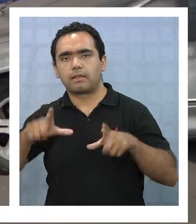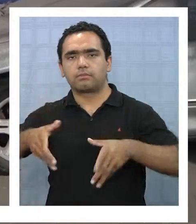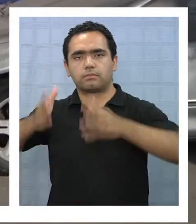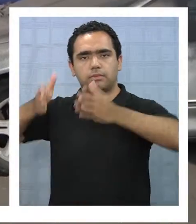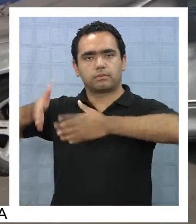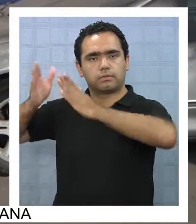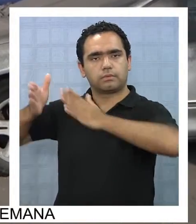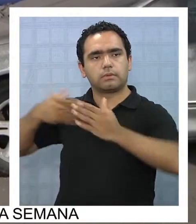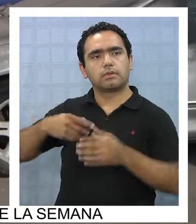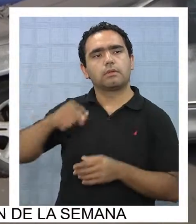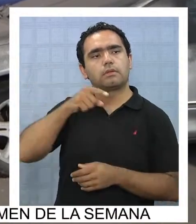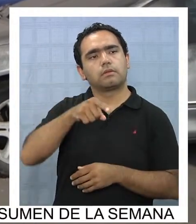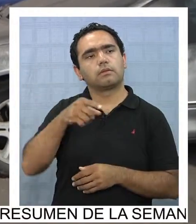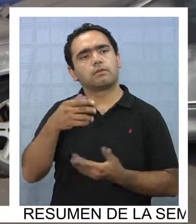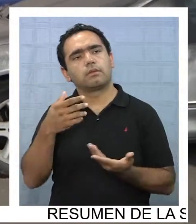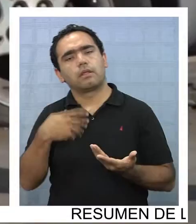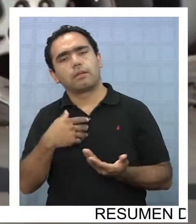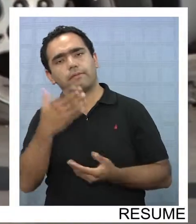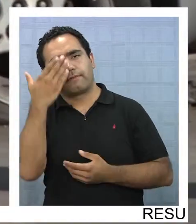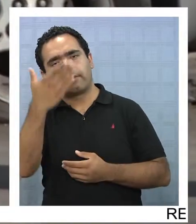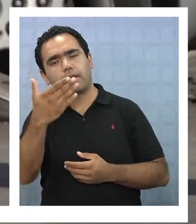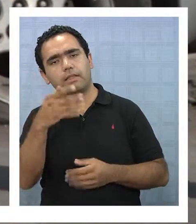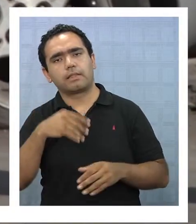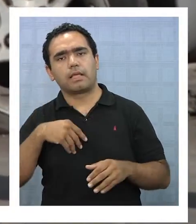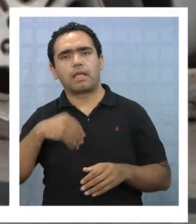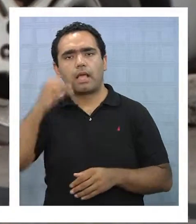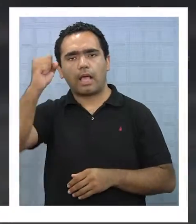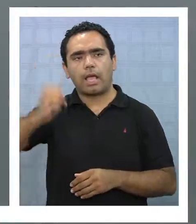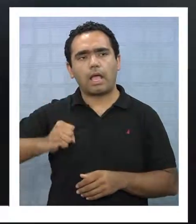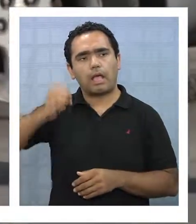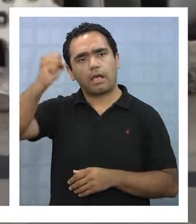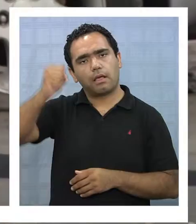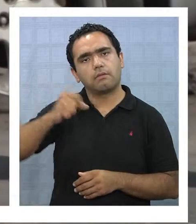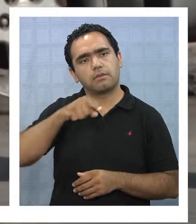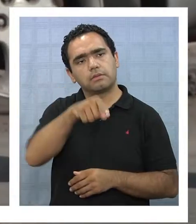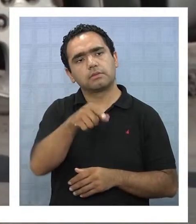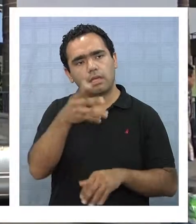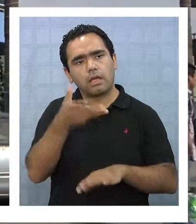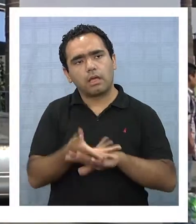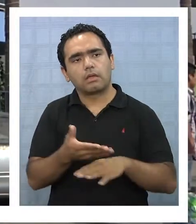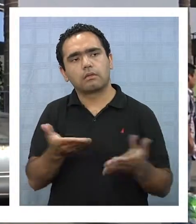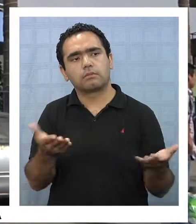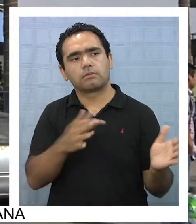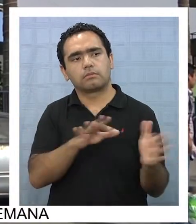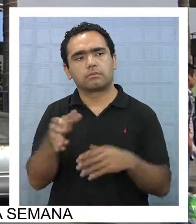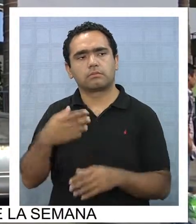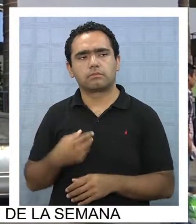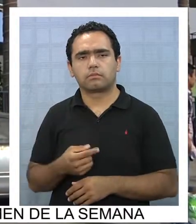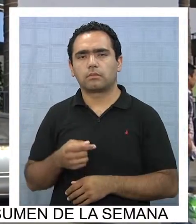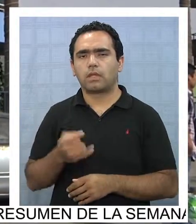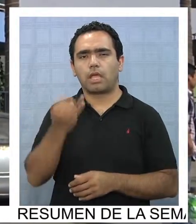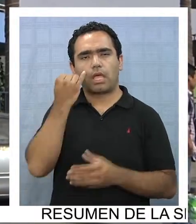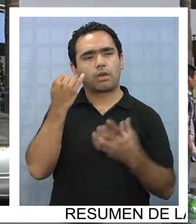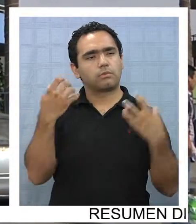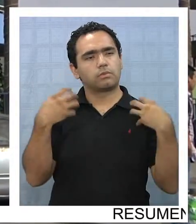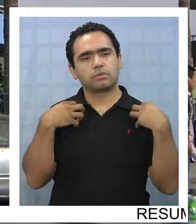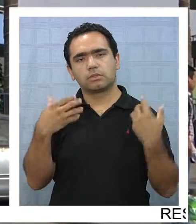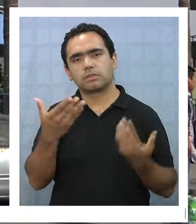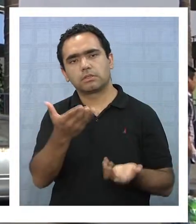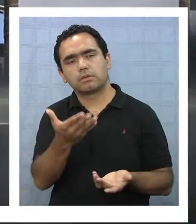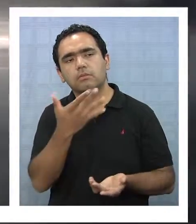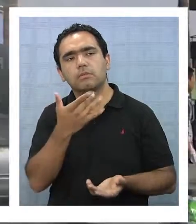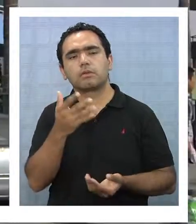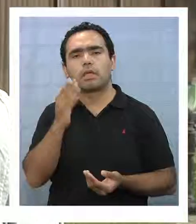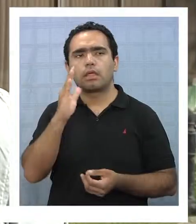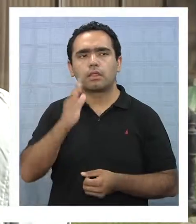Arturo Prat 2740 frente a la playa Cabancha, principal paseo de la ciudad. Irresponsibilidad de los que dejan los autos acá porque debían